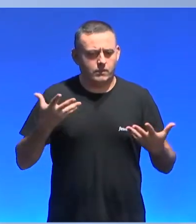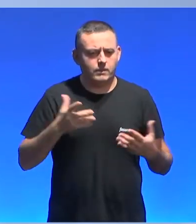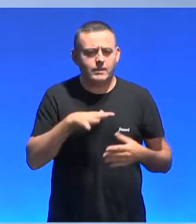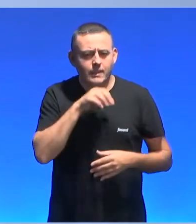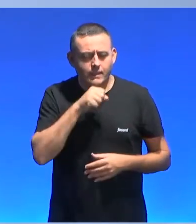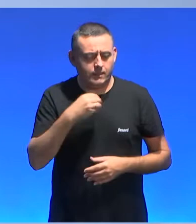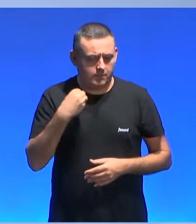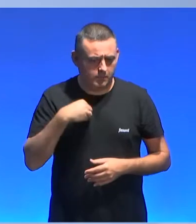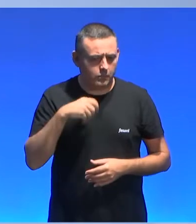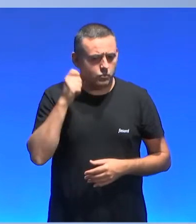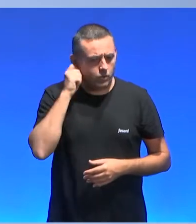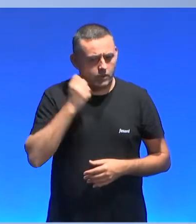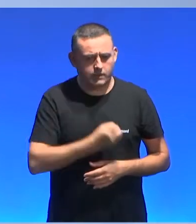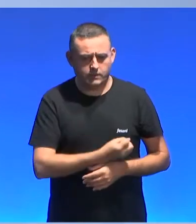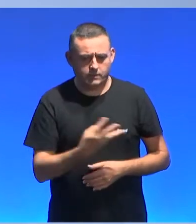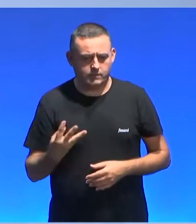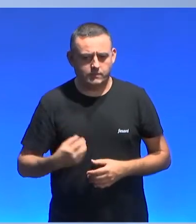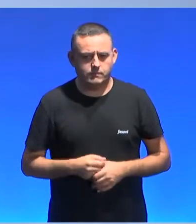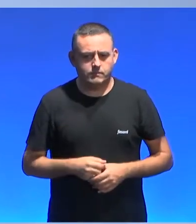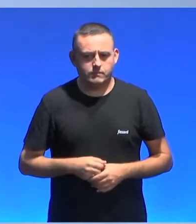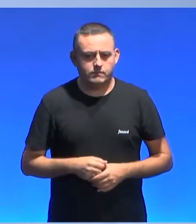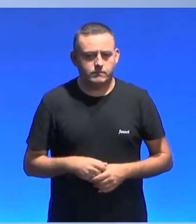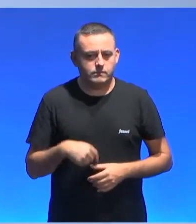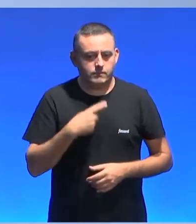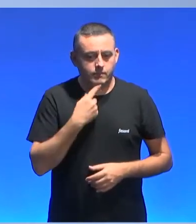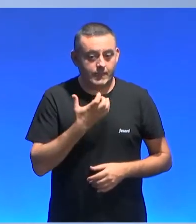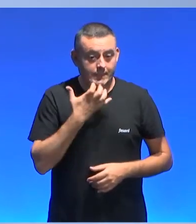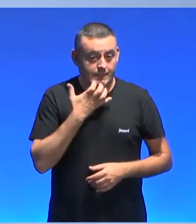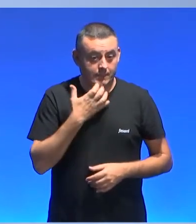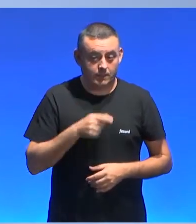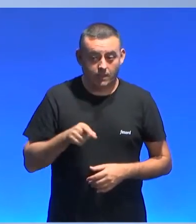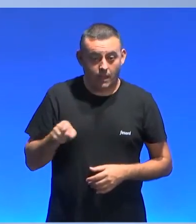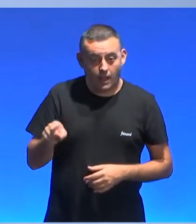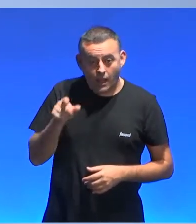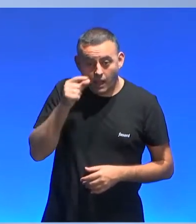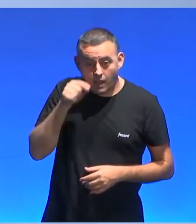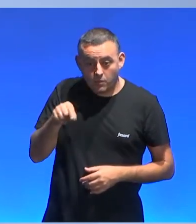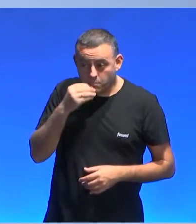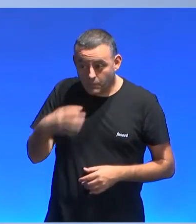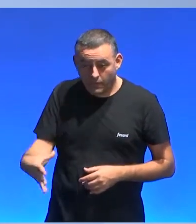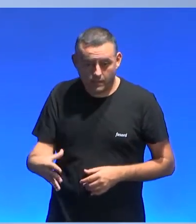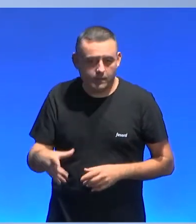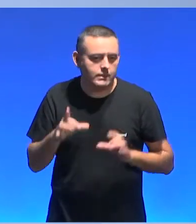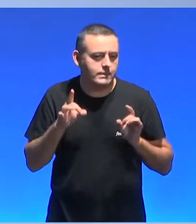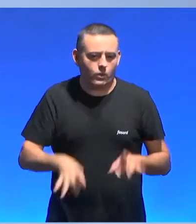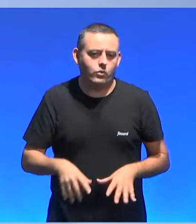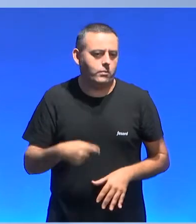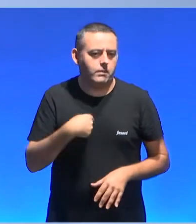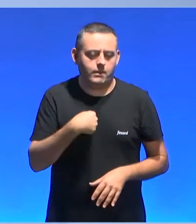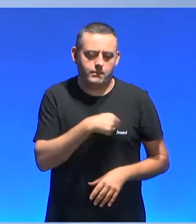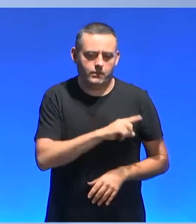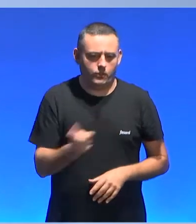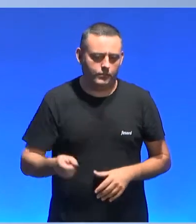Un poco diciendo, si es buena para él, seguro que no es buena para mí. Y era así.